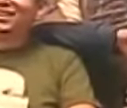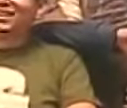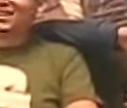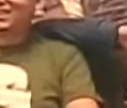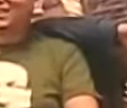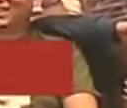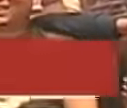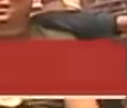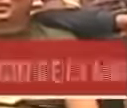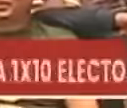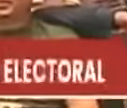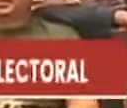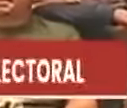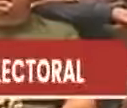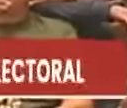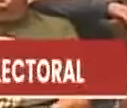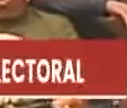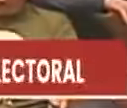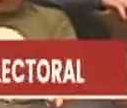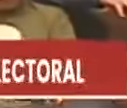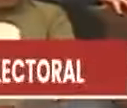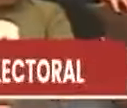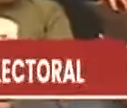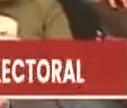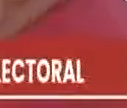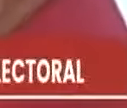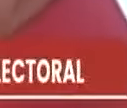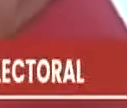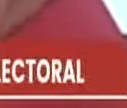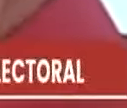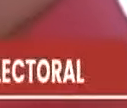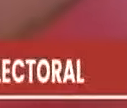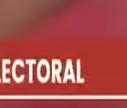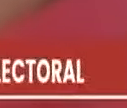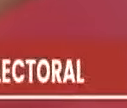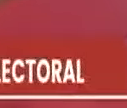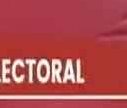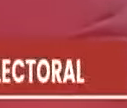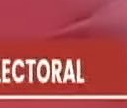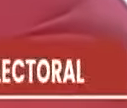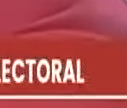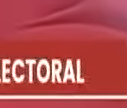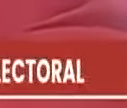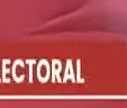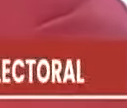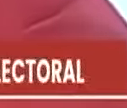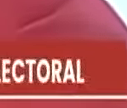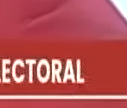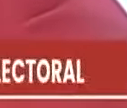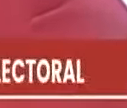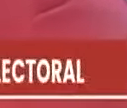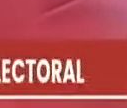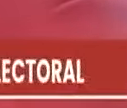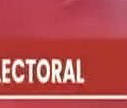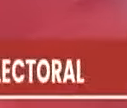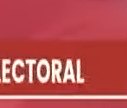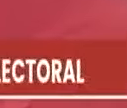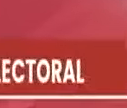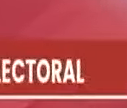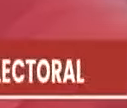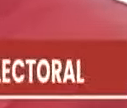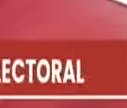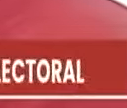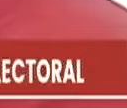Porque es que eso va en los genes. El Machado de los Valles del Tuy es como nosotros, es de los nuestros.